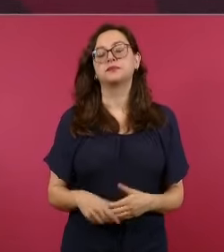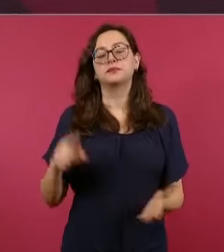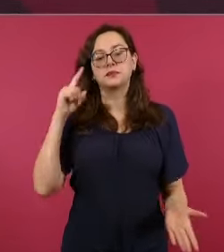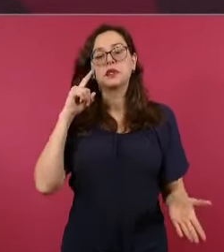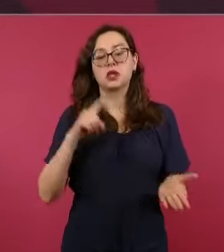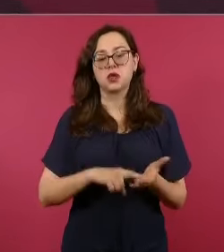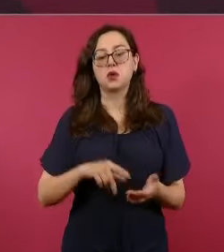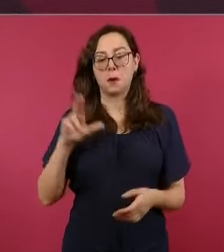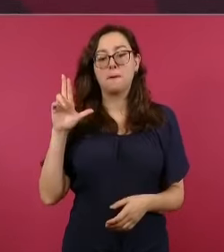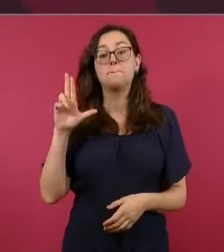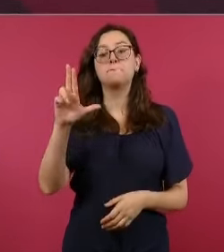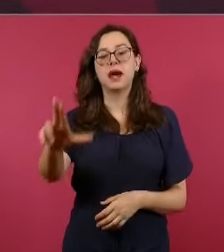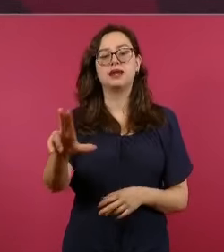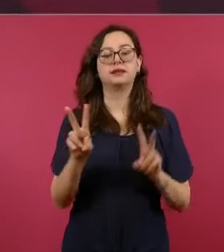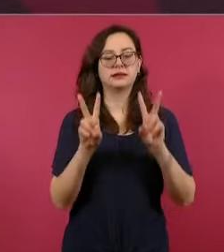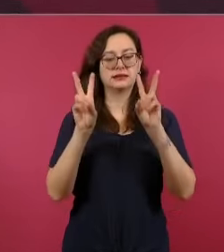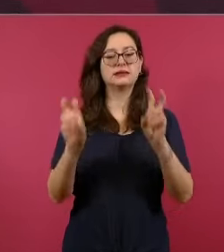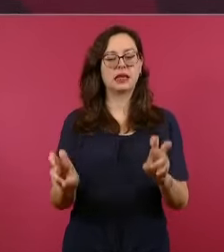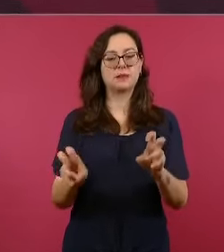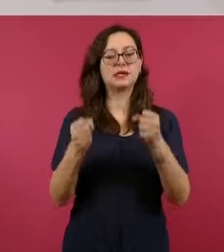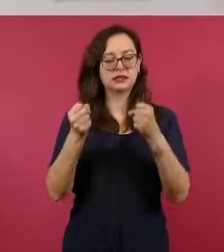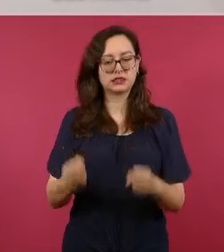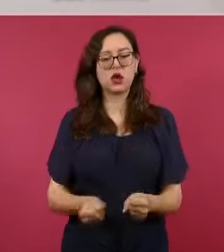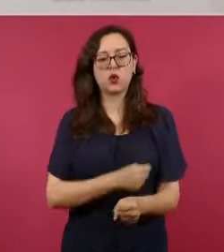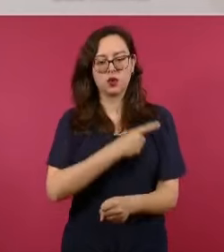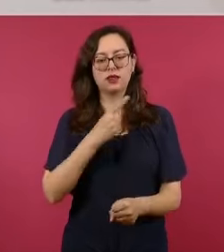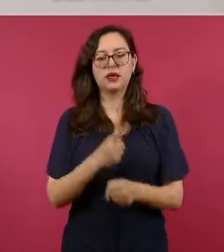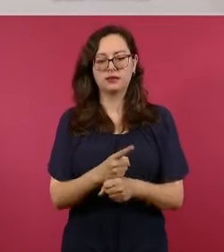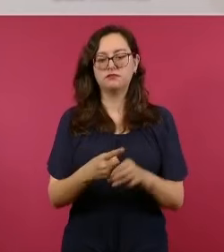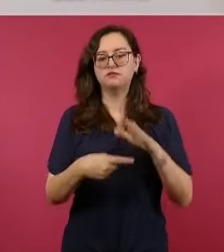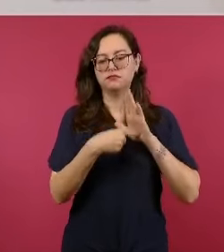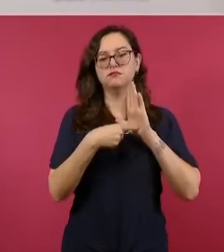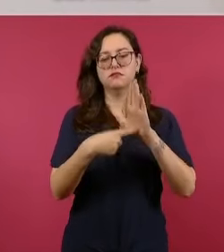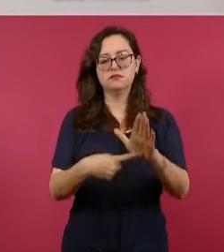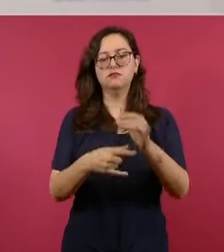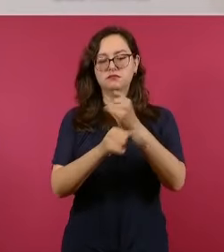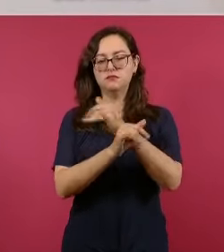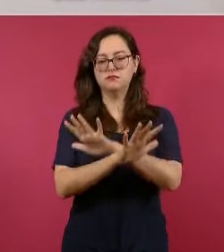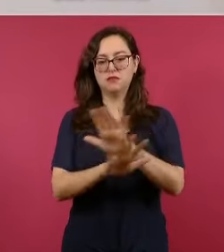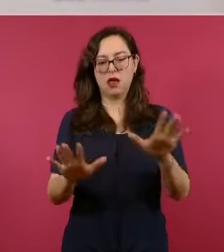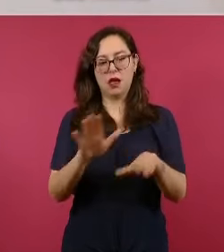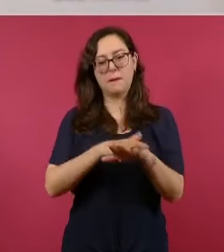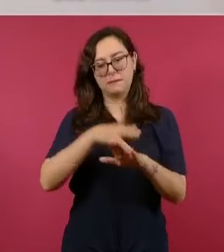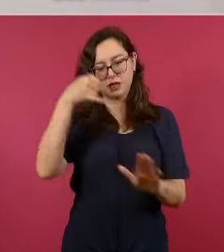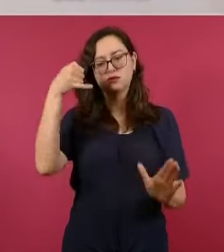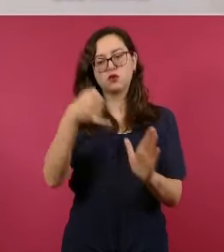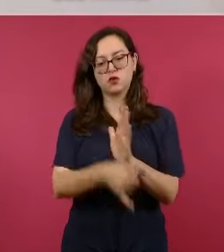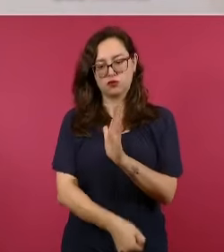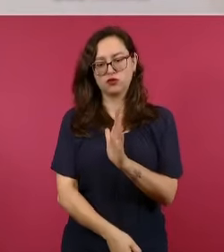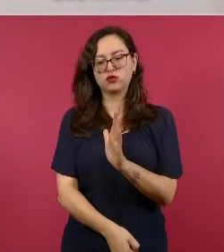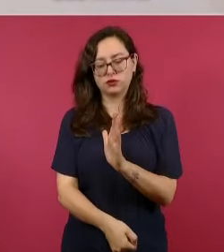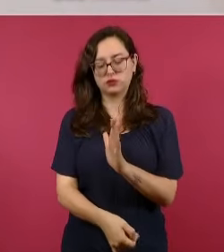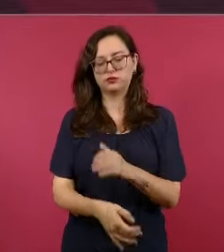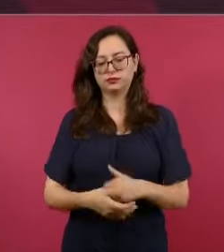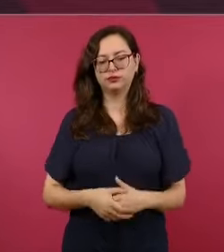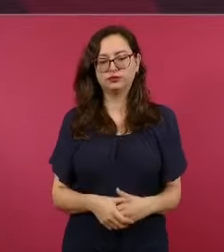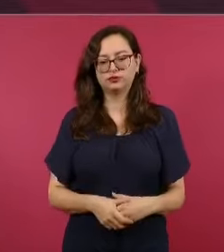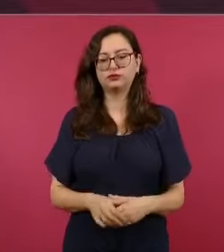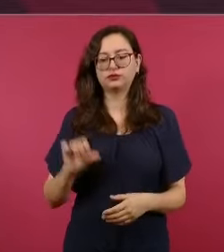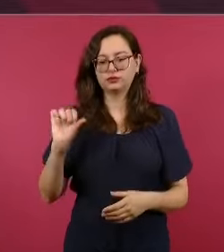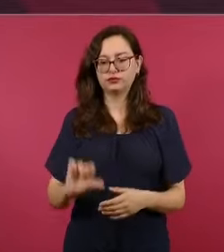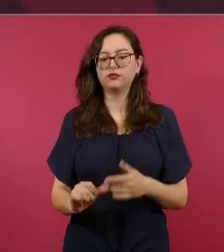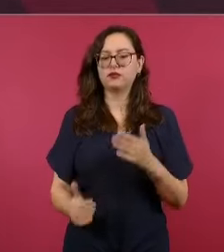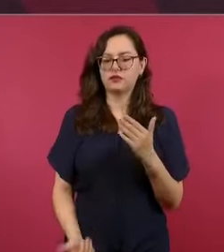corresponde a seguridad les van a hablar de eso e me informaron hoy en